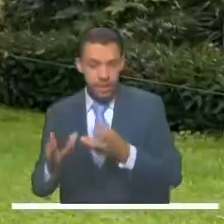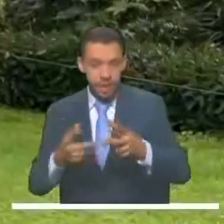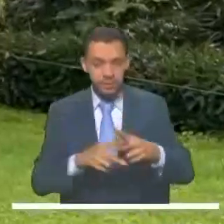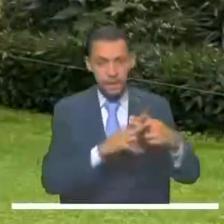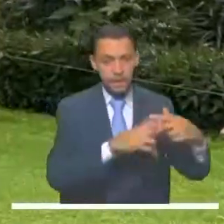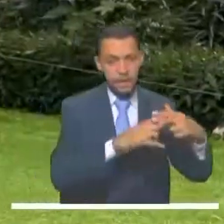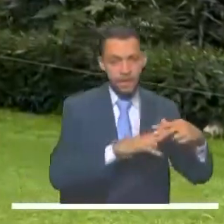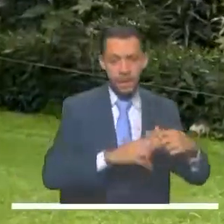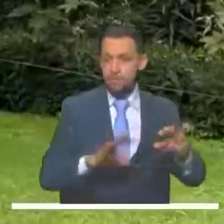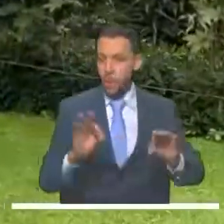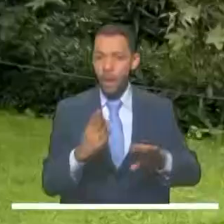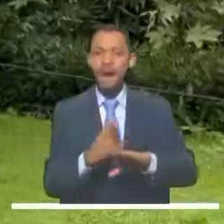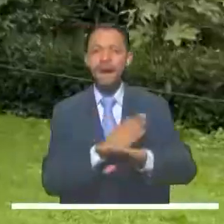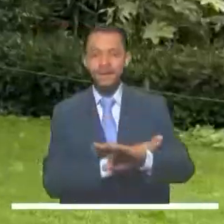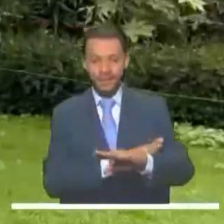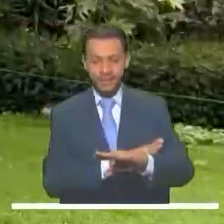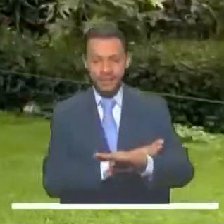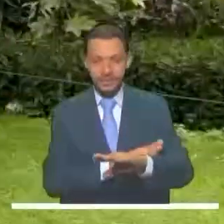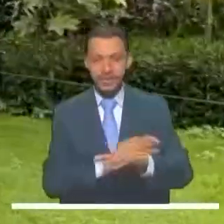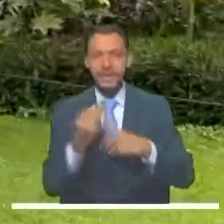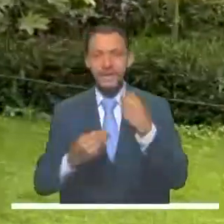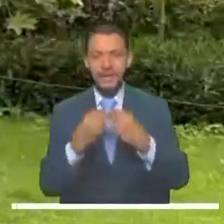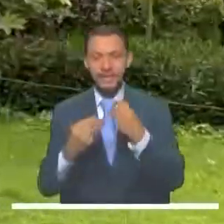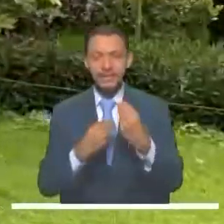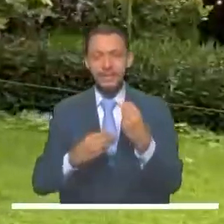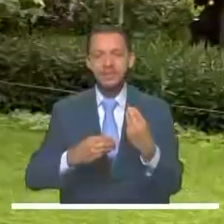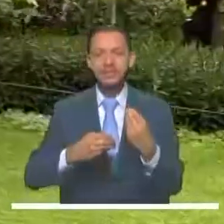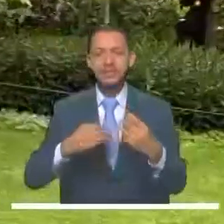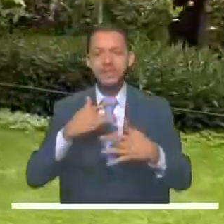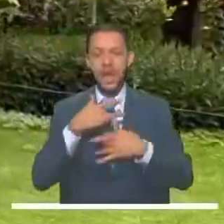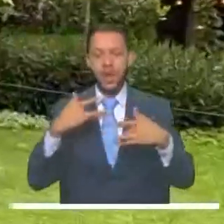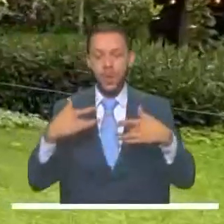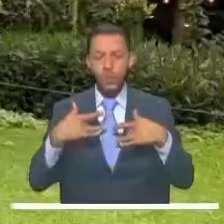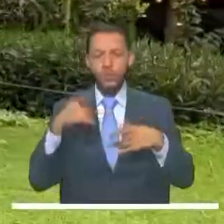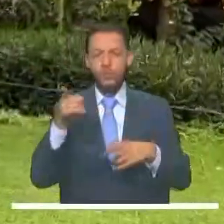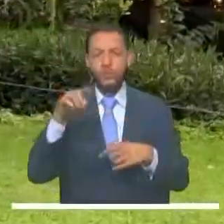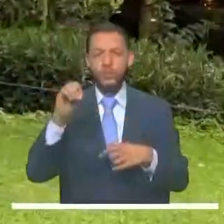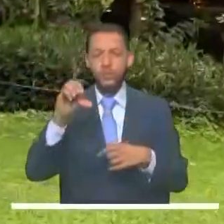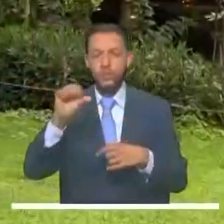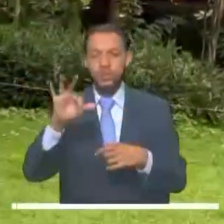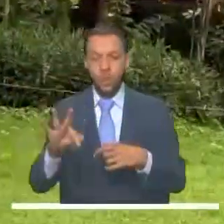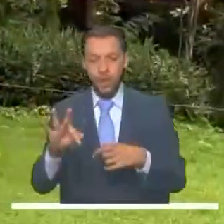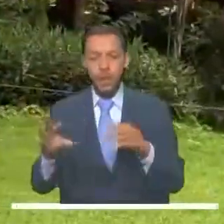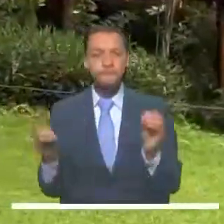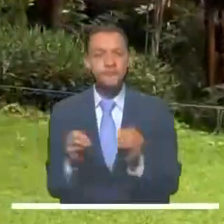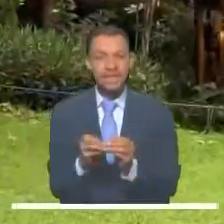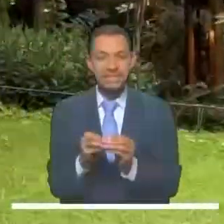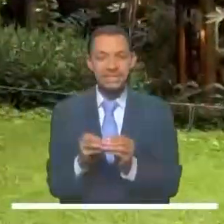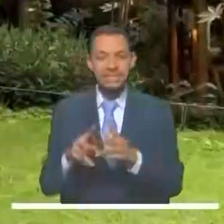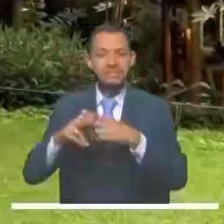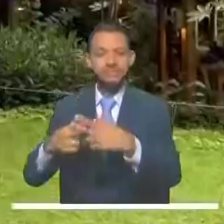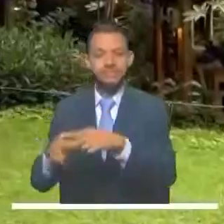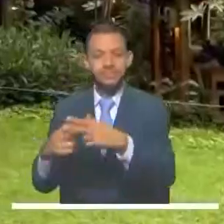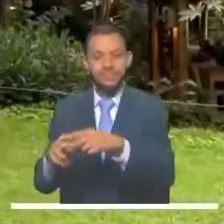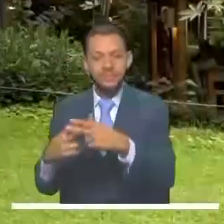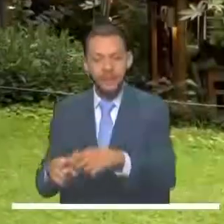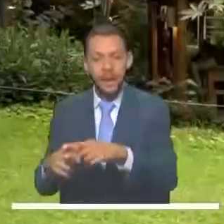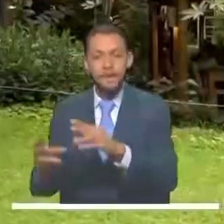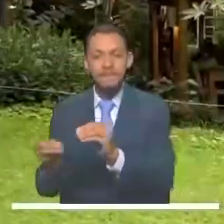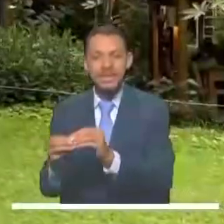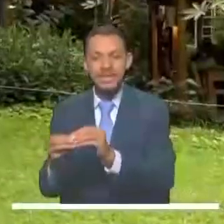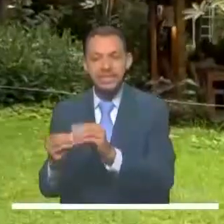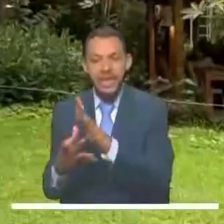hagámosle una técnico mecánica hagámosle el psoe cambiemos el aceite el cuerpo necesita de